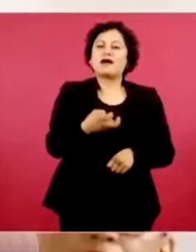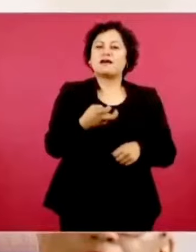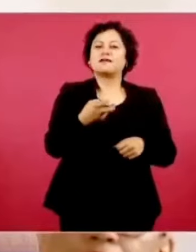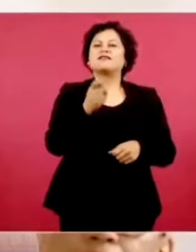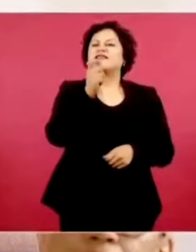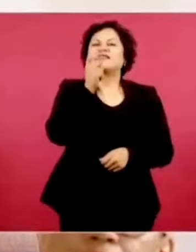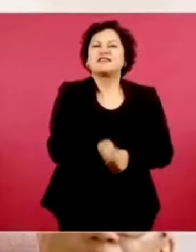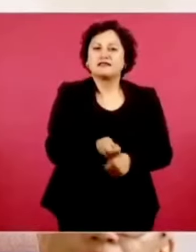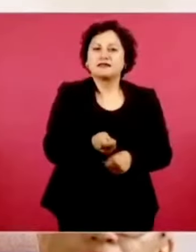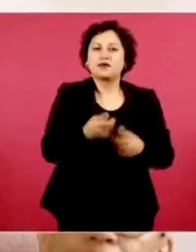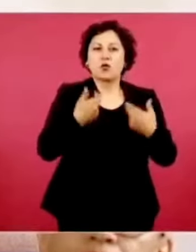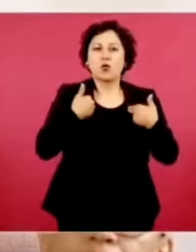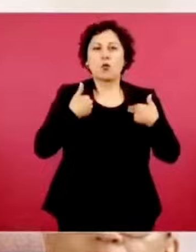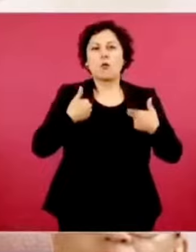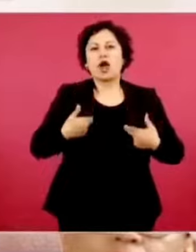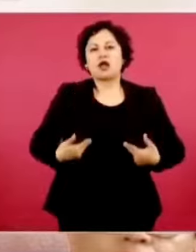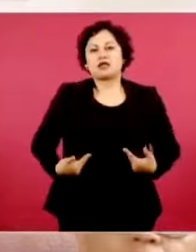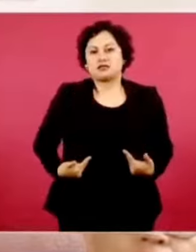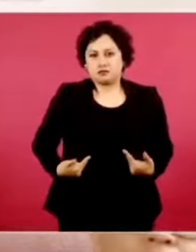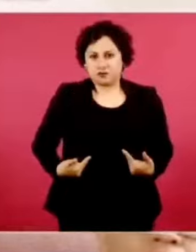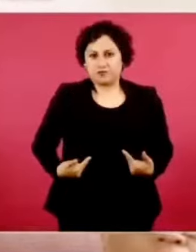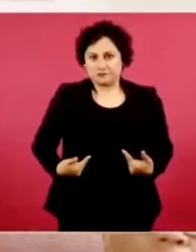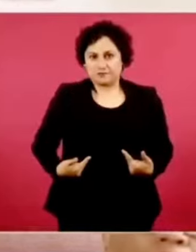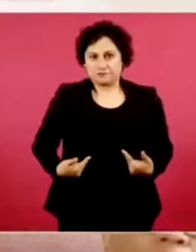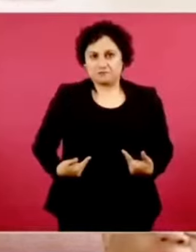en una vertiente. La otra vertiente